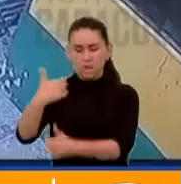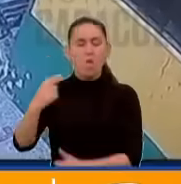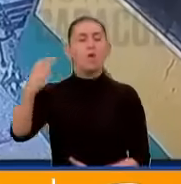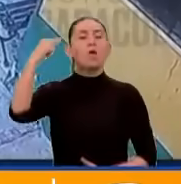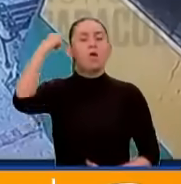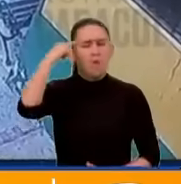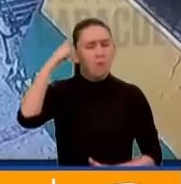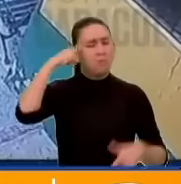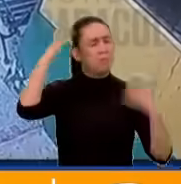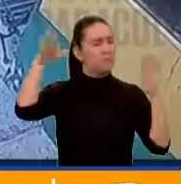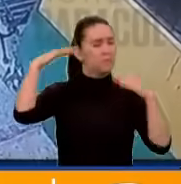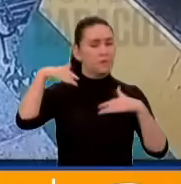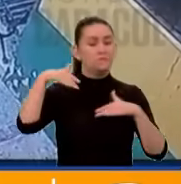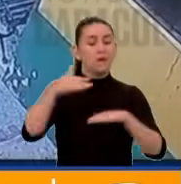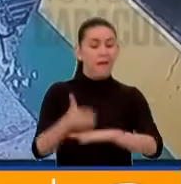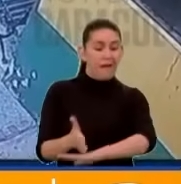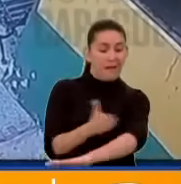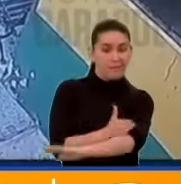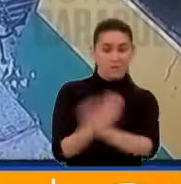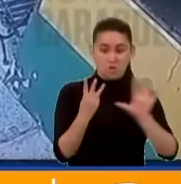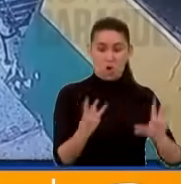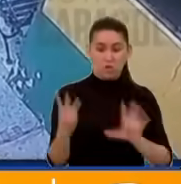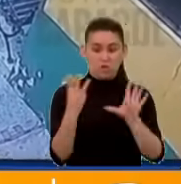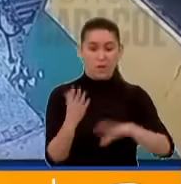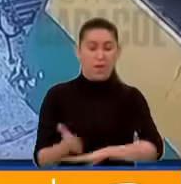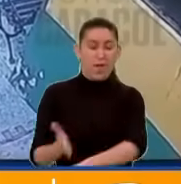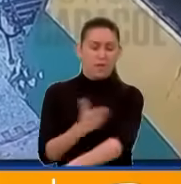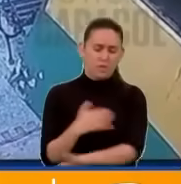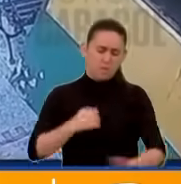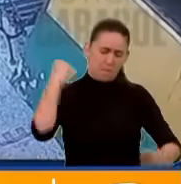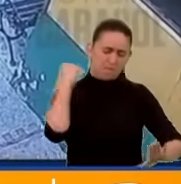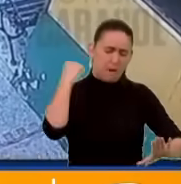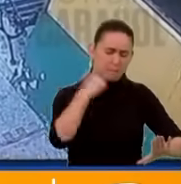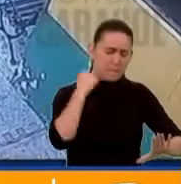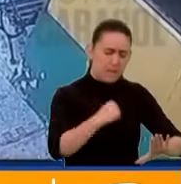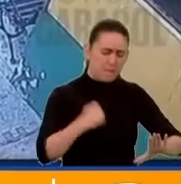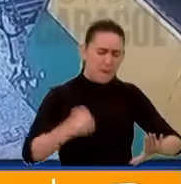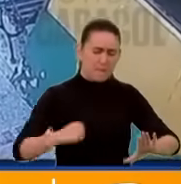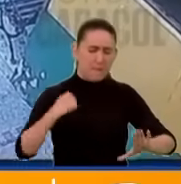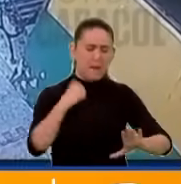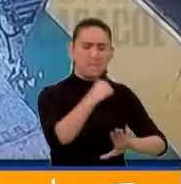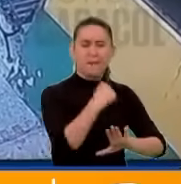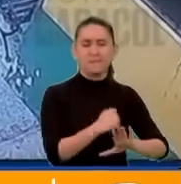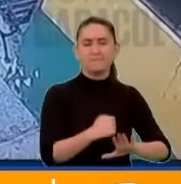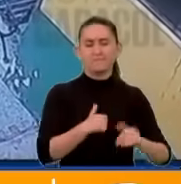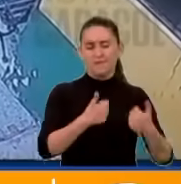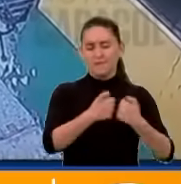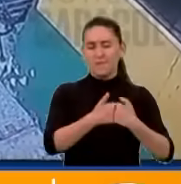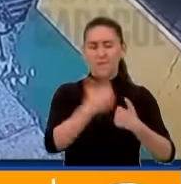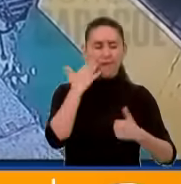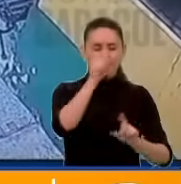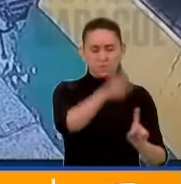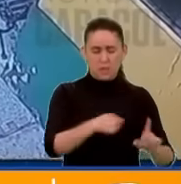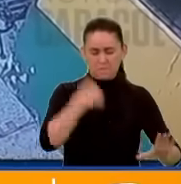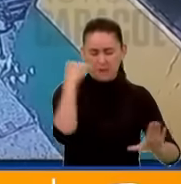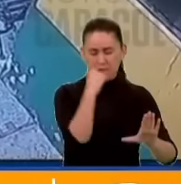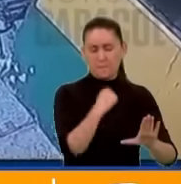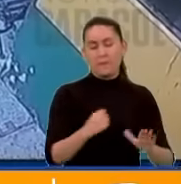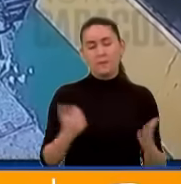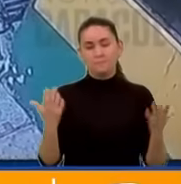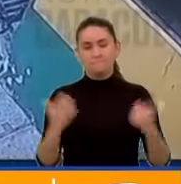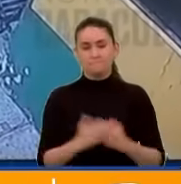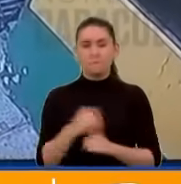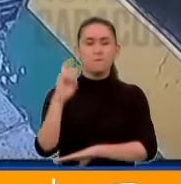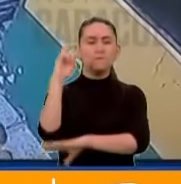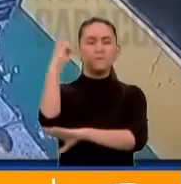es que horas antes, 8 horas antes, había asesinado a su compañera sentimental. Veamos lo que dice justamente la directora de la Fiscalía